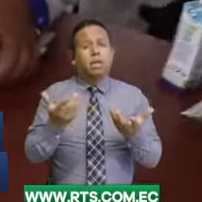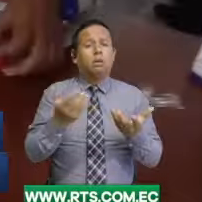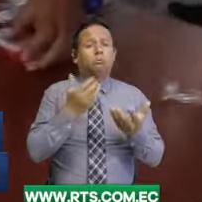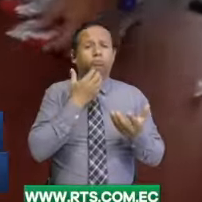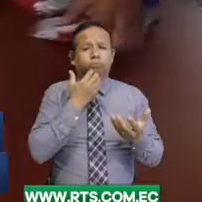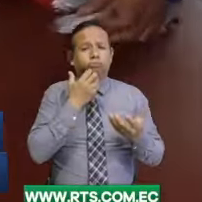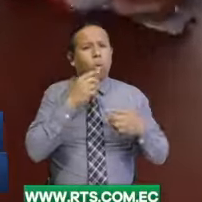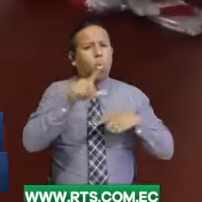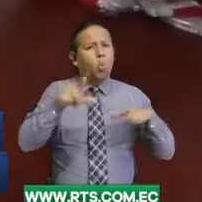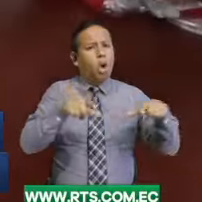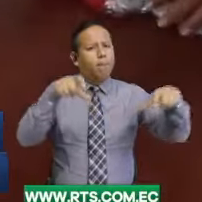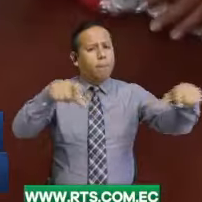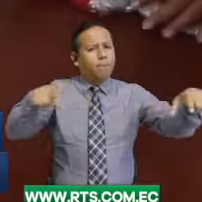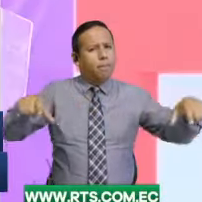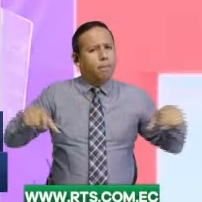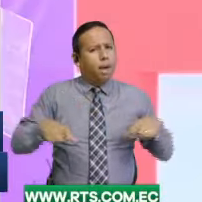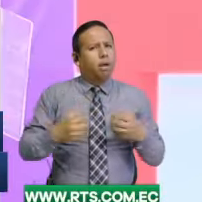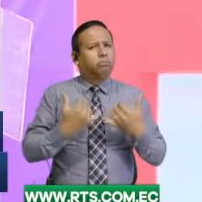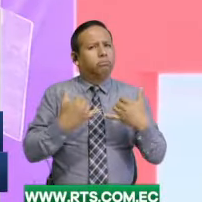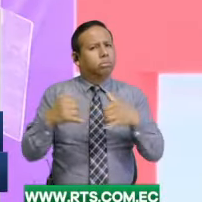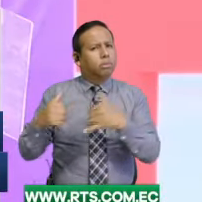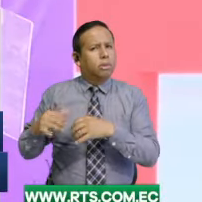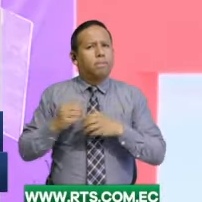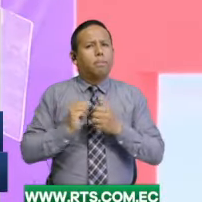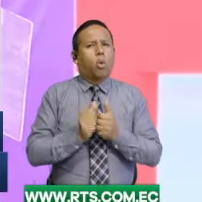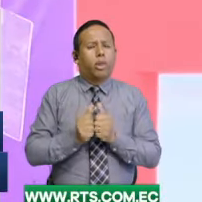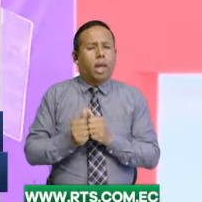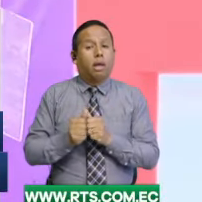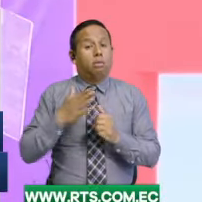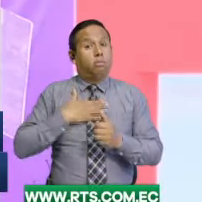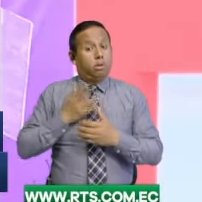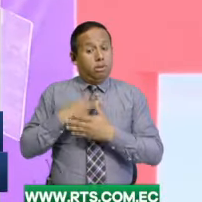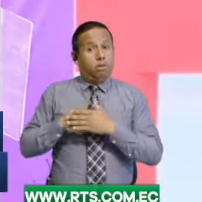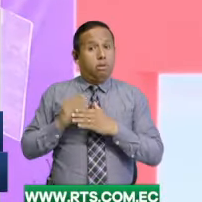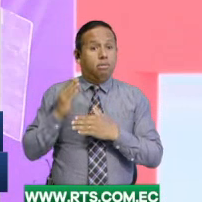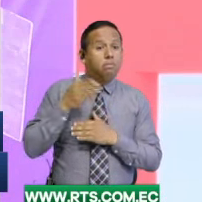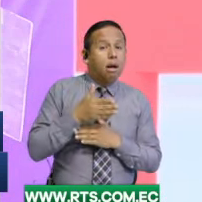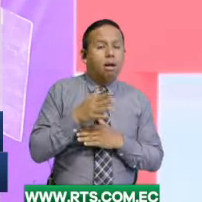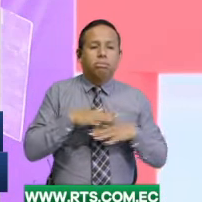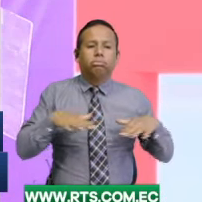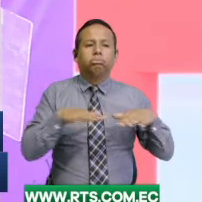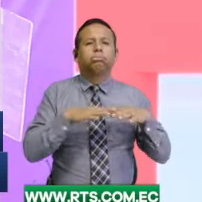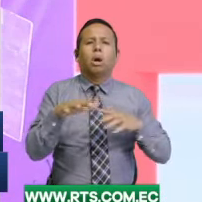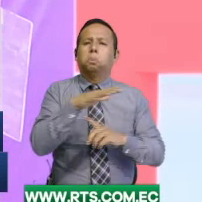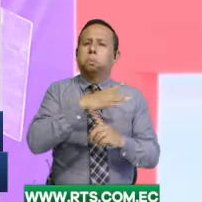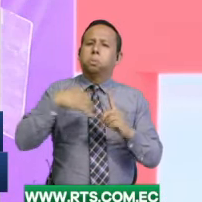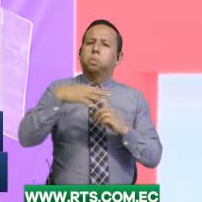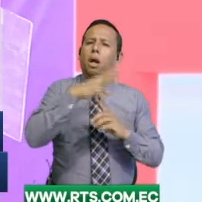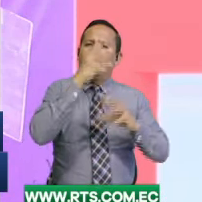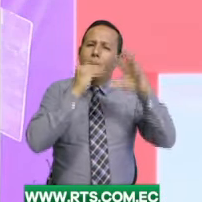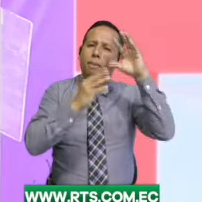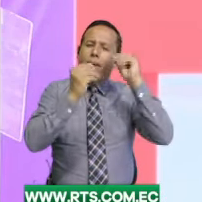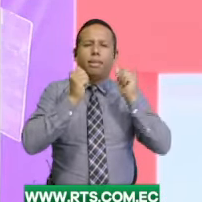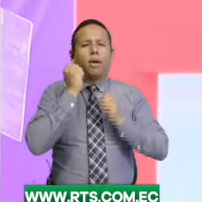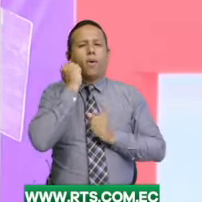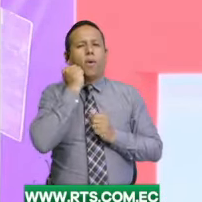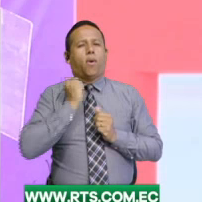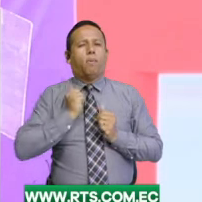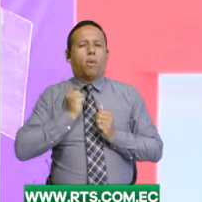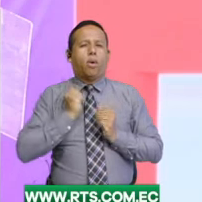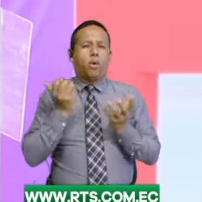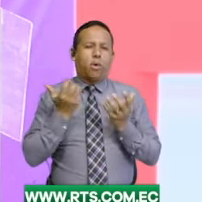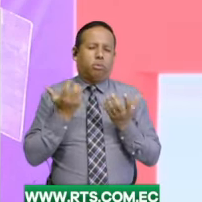uso múltiples, entre otras áreas. Nuestros hijos podrán disfrutar de un entorno de aprendizaje mucho más cómodo y seguro,